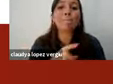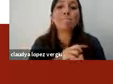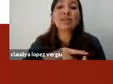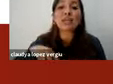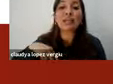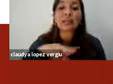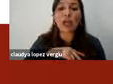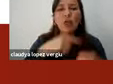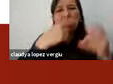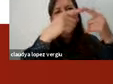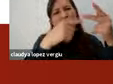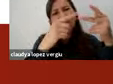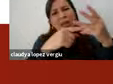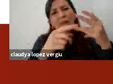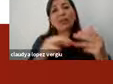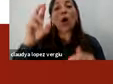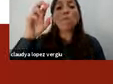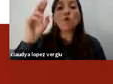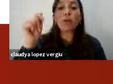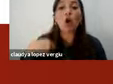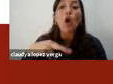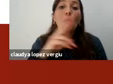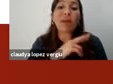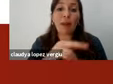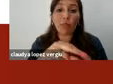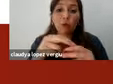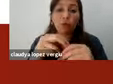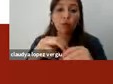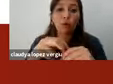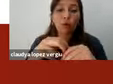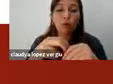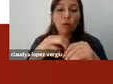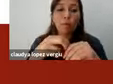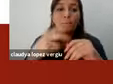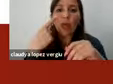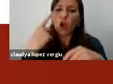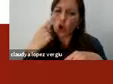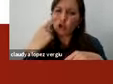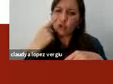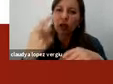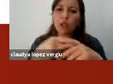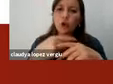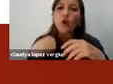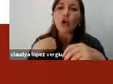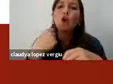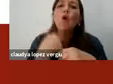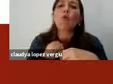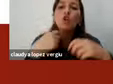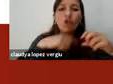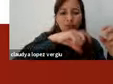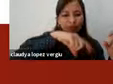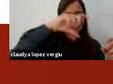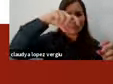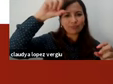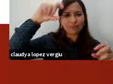otras entidades públicas y privadas cuál es nuestra política, que conozcan también nuestros indicadores y que